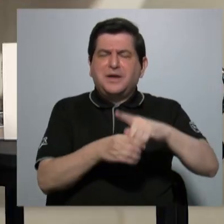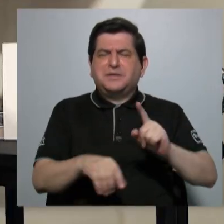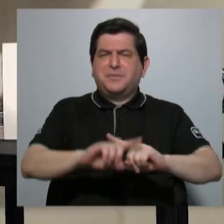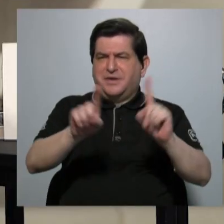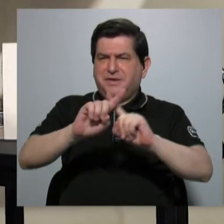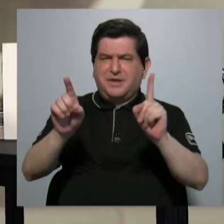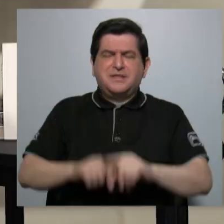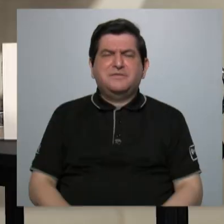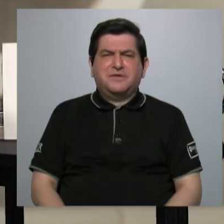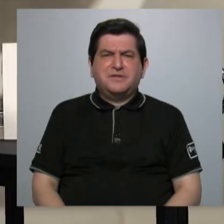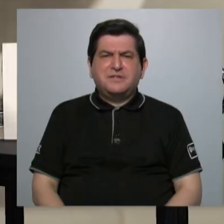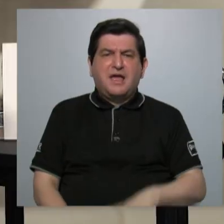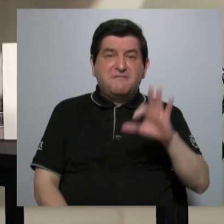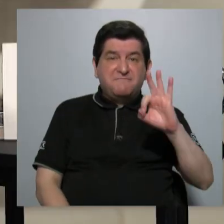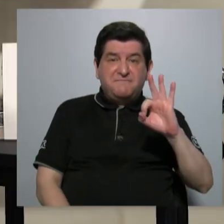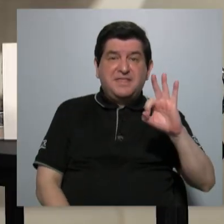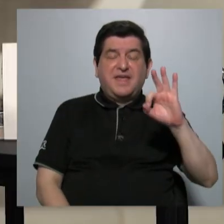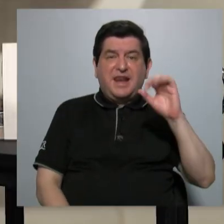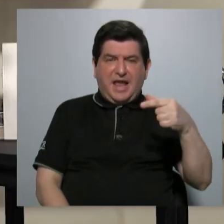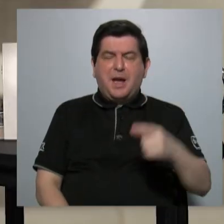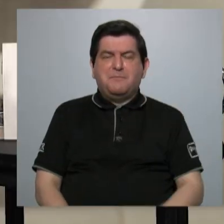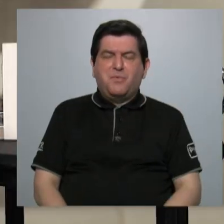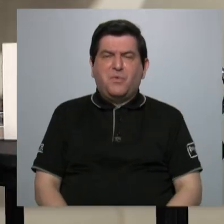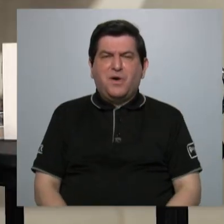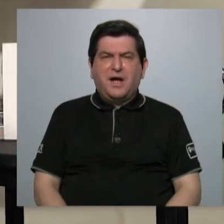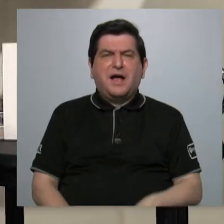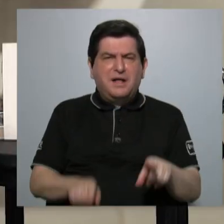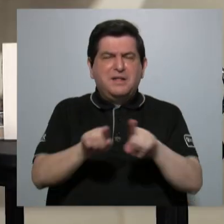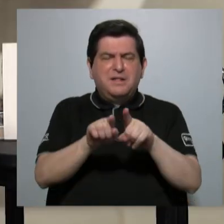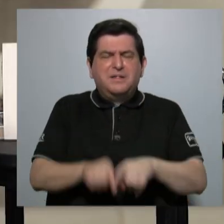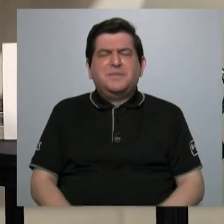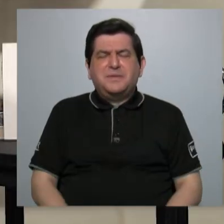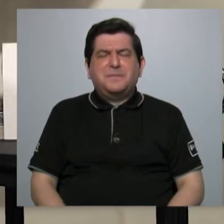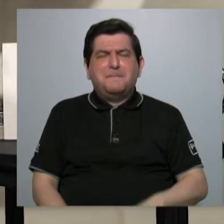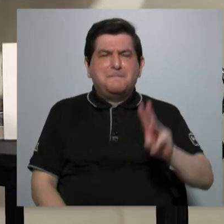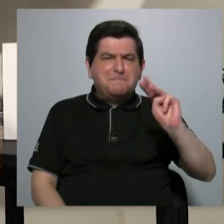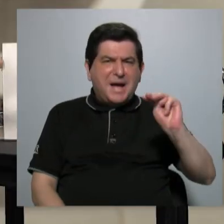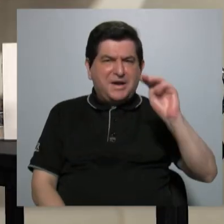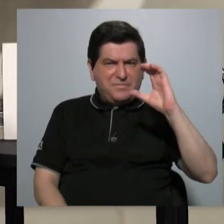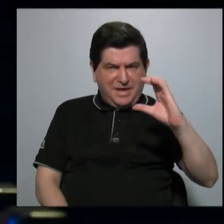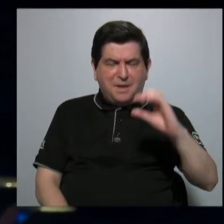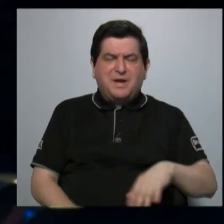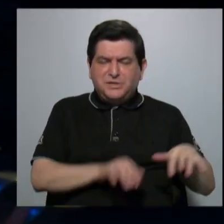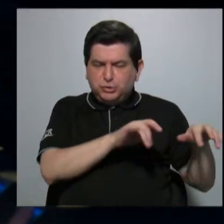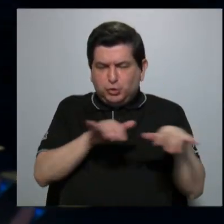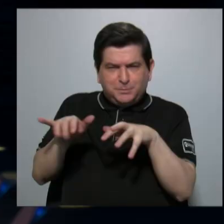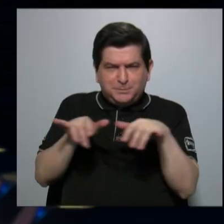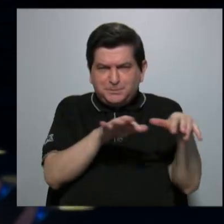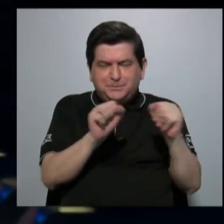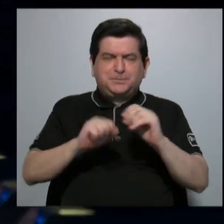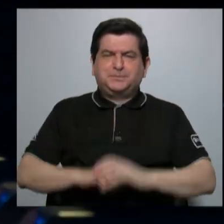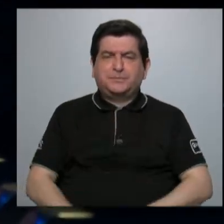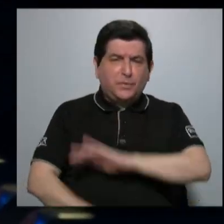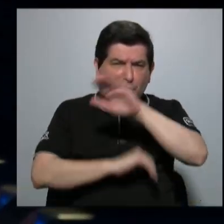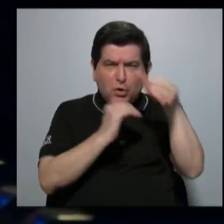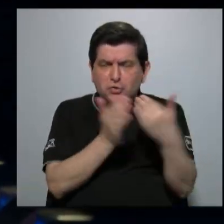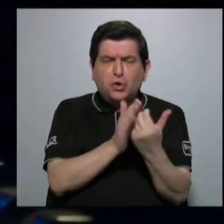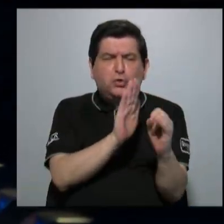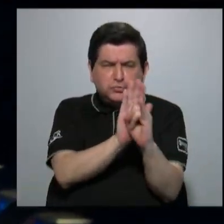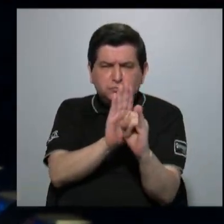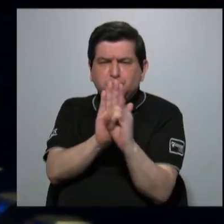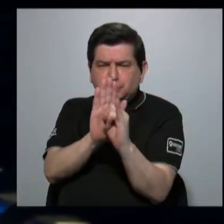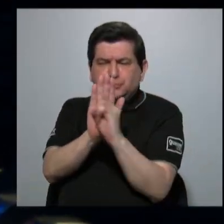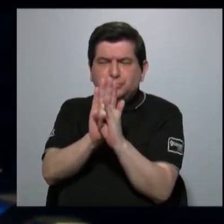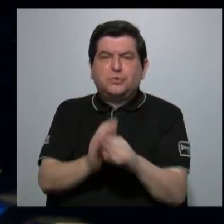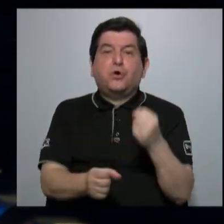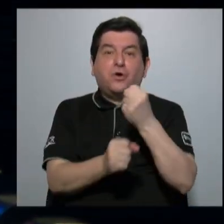muchas, Fidel Gamboa, guitarrista, flautista, ¿verdad? Marvin Camacho, pianista, ¿verdad? Entonces todos muy identificados con